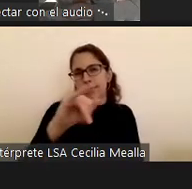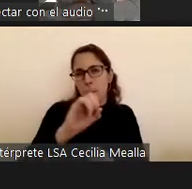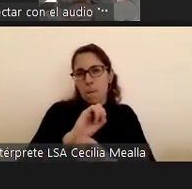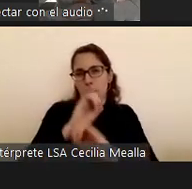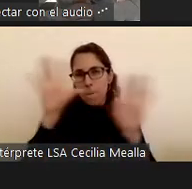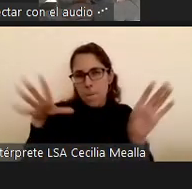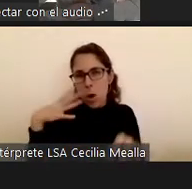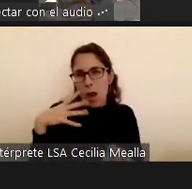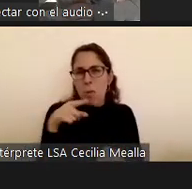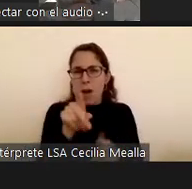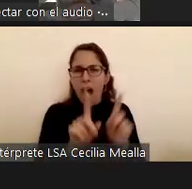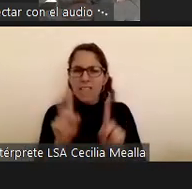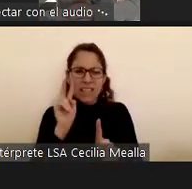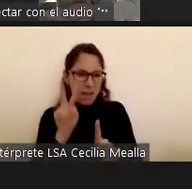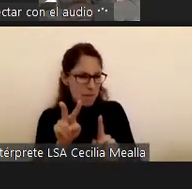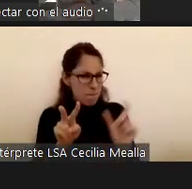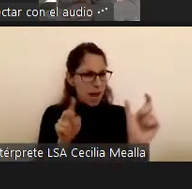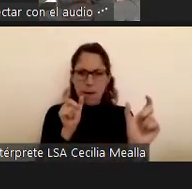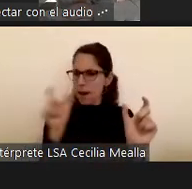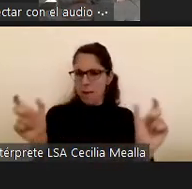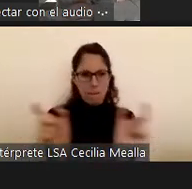confuso.